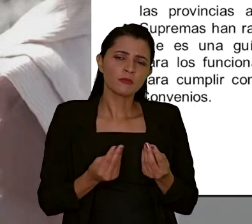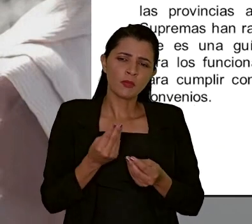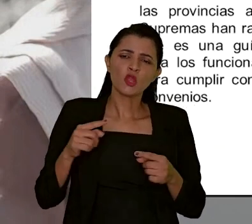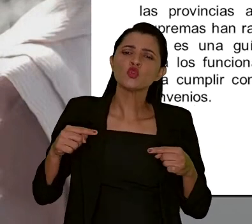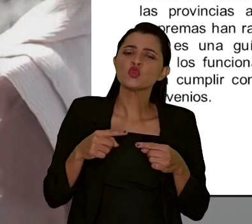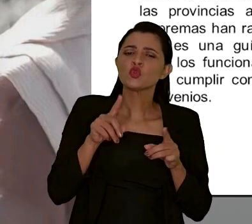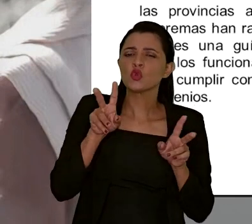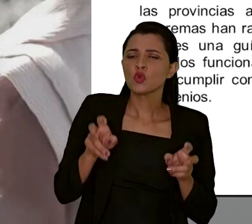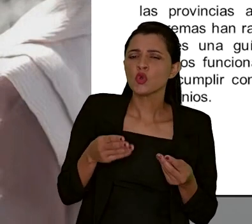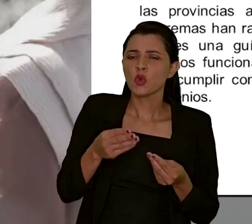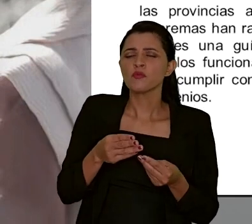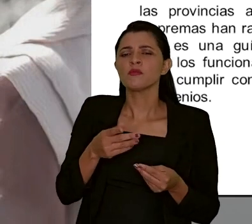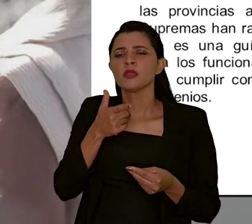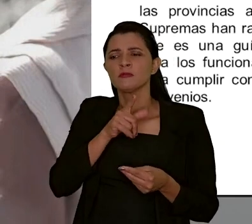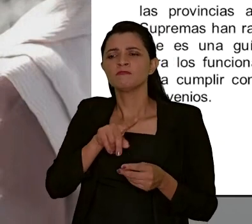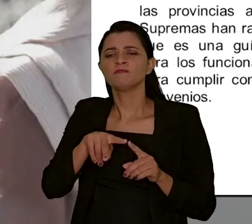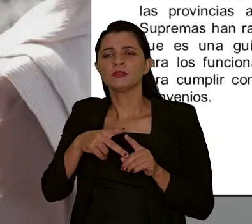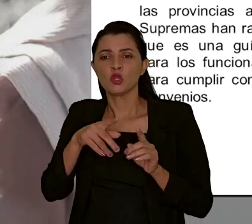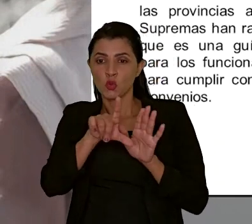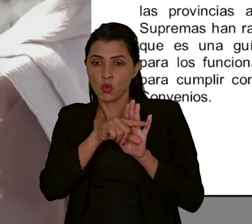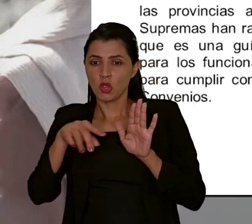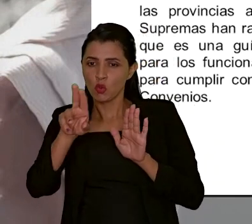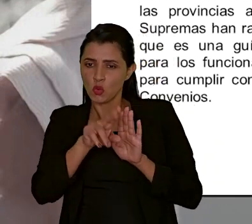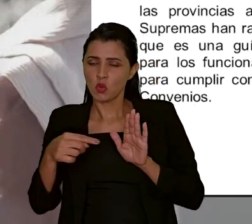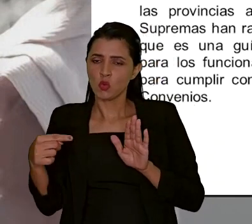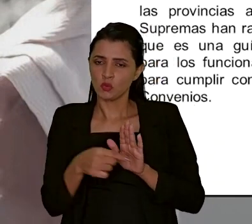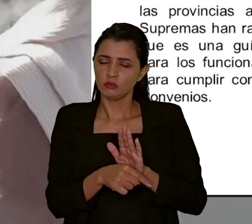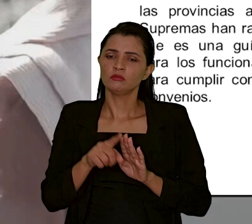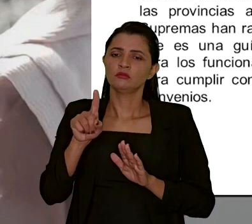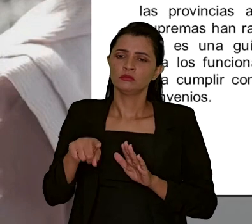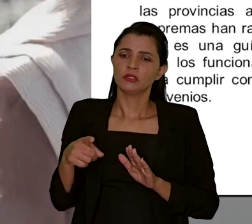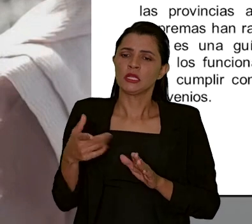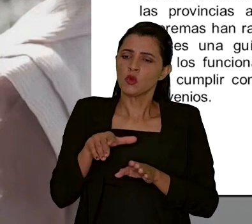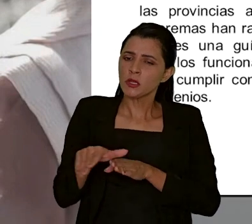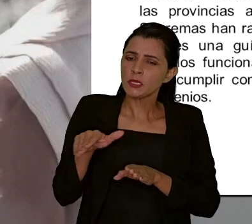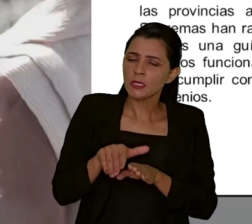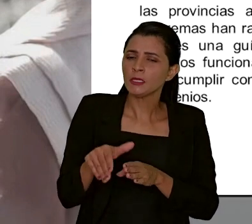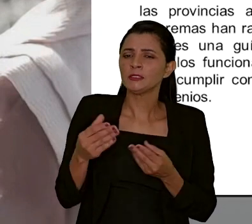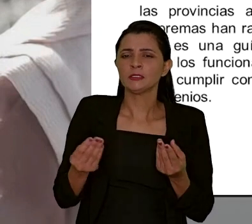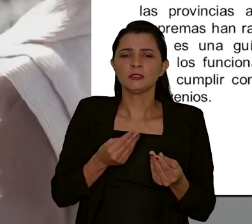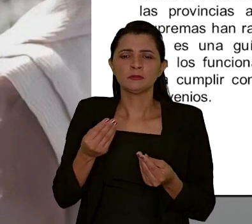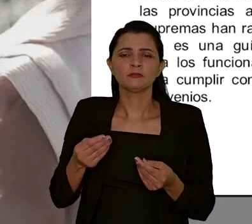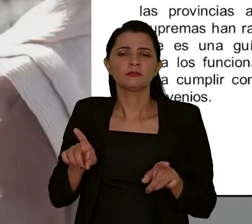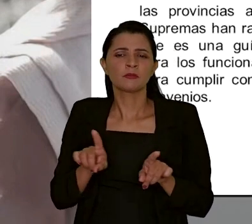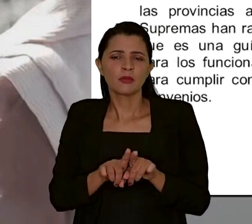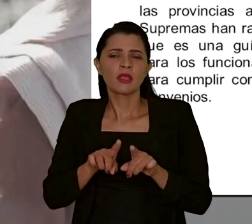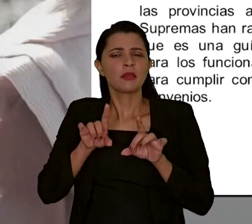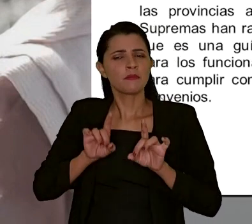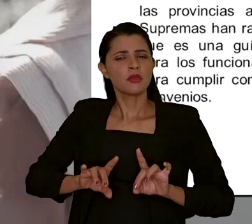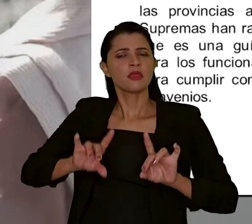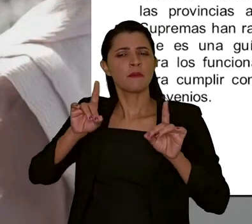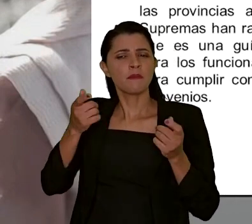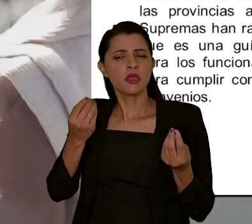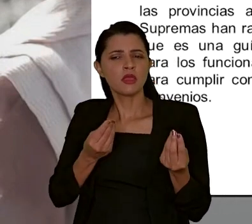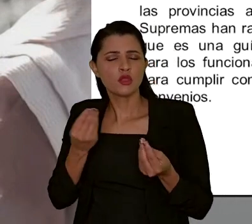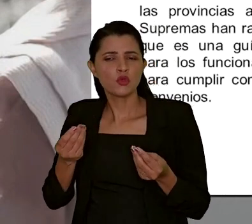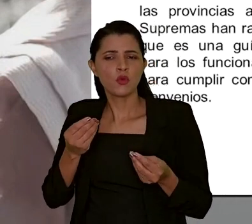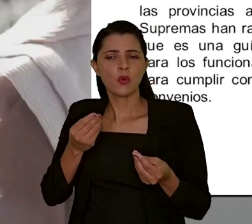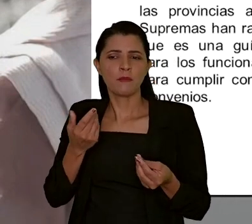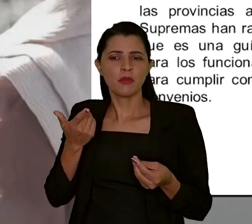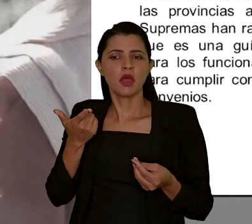Justicia, han ratificado este instrumento de soft law, que es una guía orientativa dirigida especialmente para los